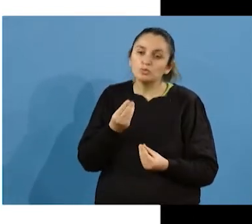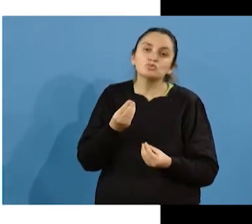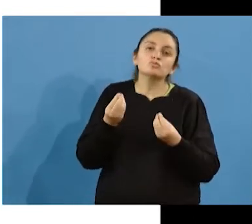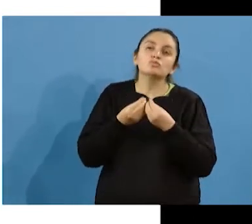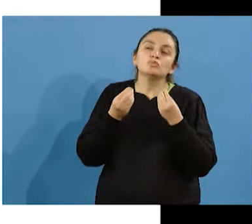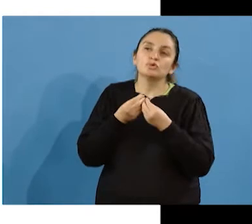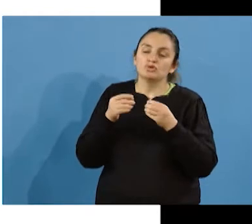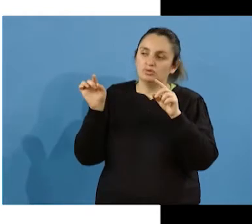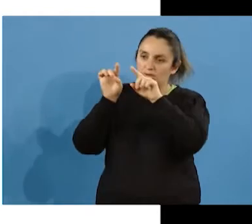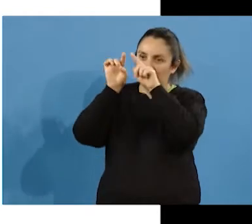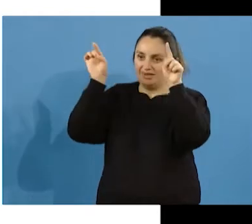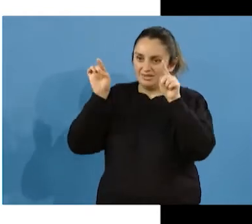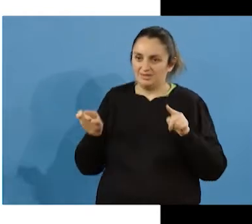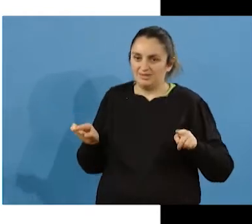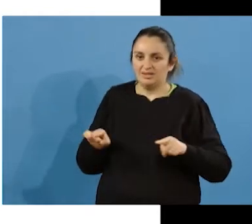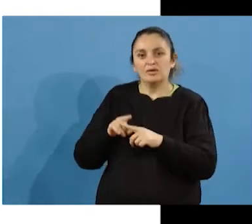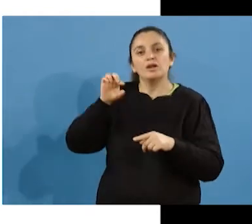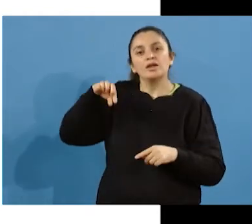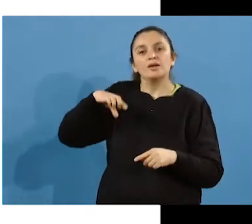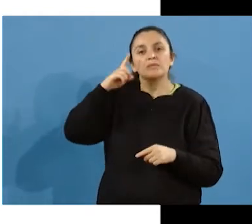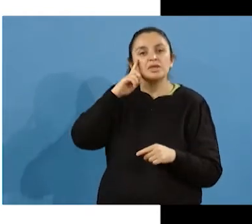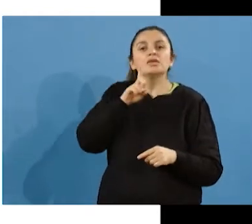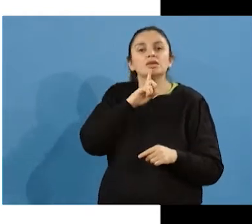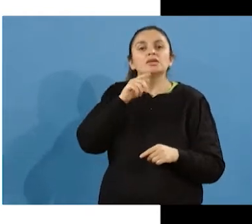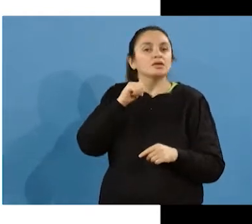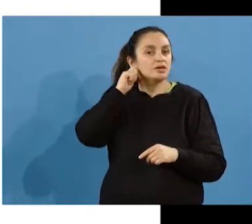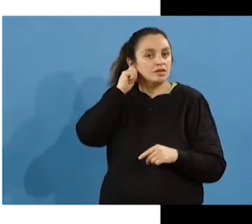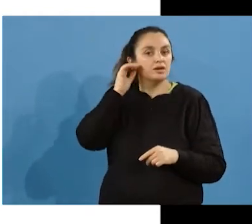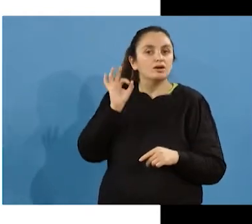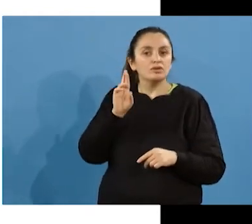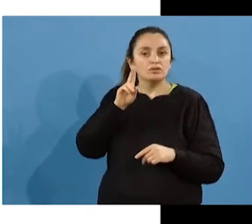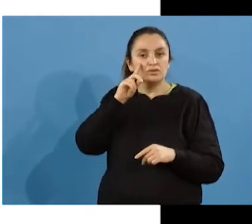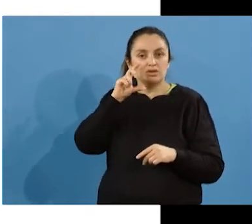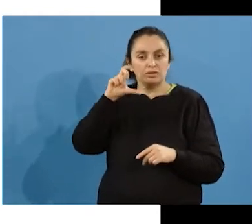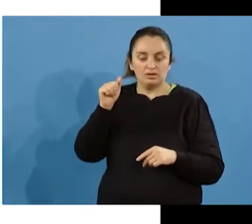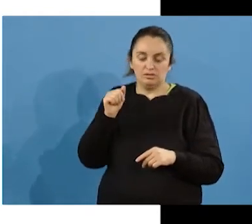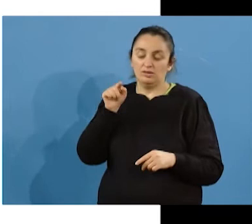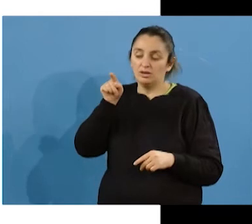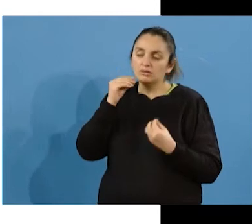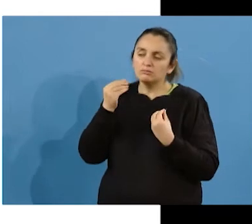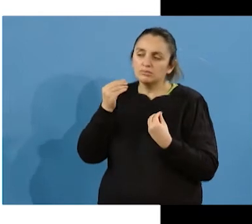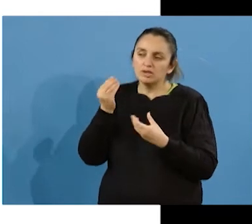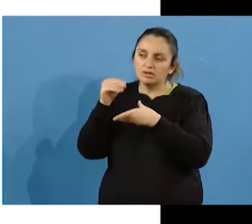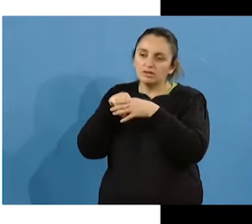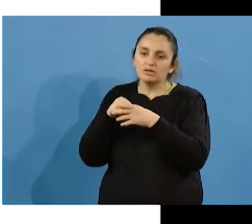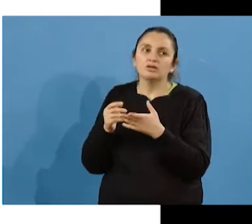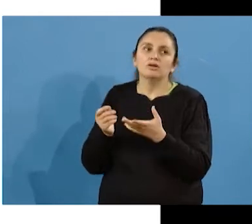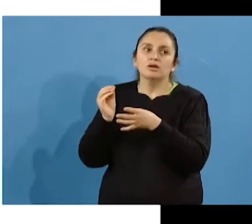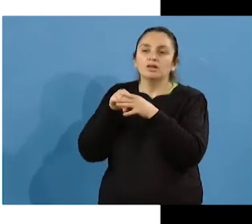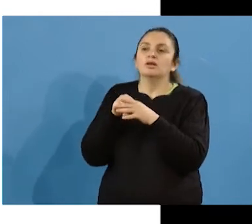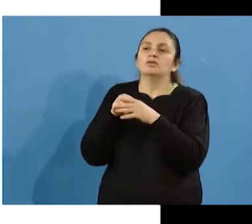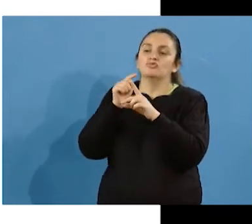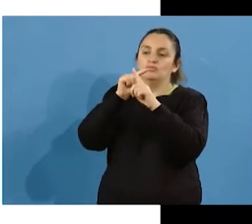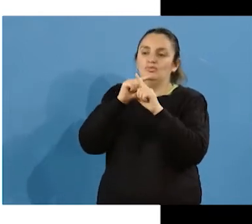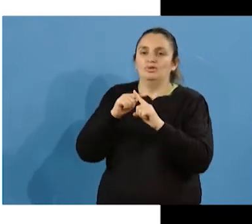tabla pitagórica acuérdense que la tabla pitagórica concentra todas las tablas de multiplicar y es